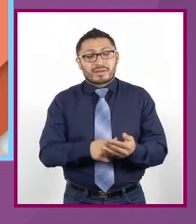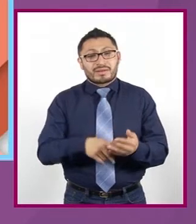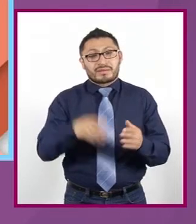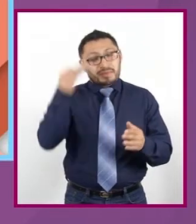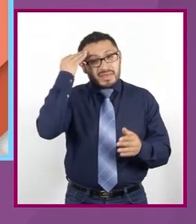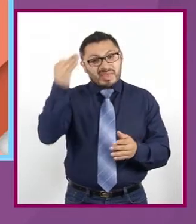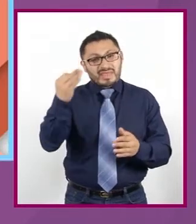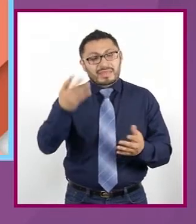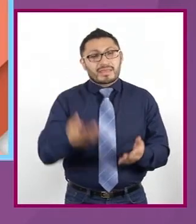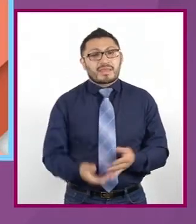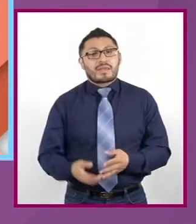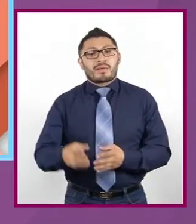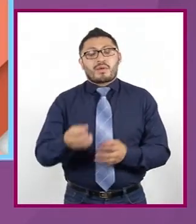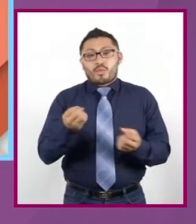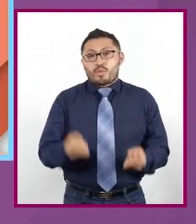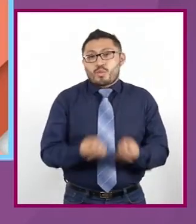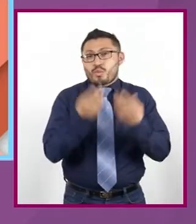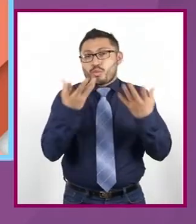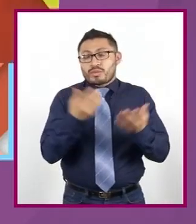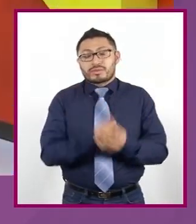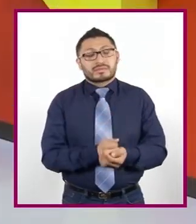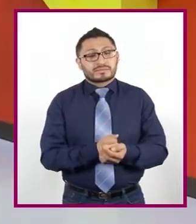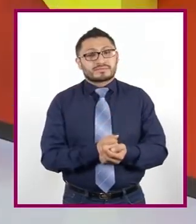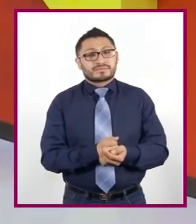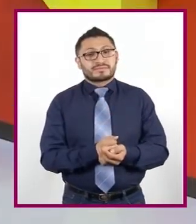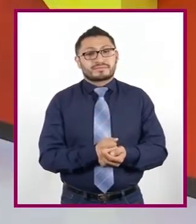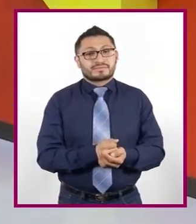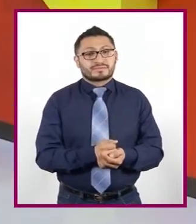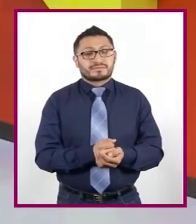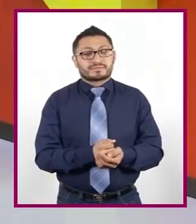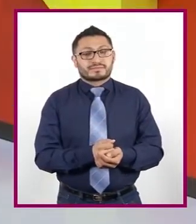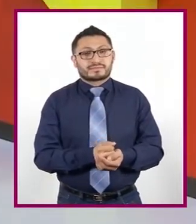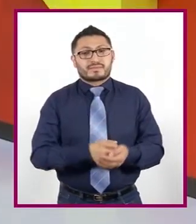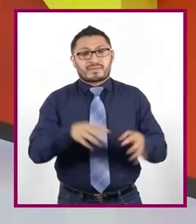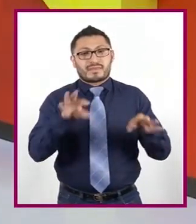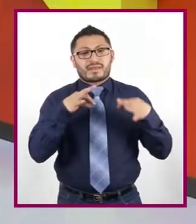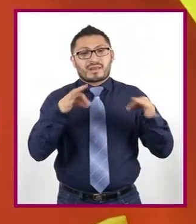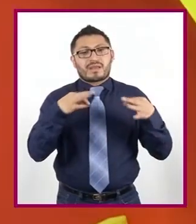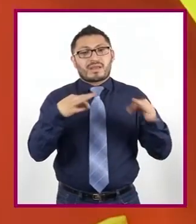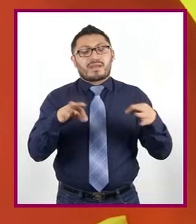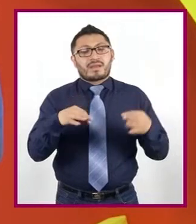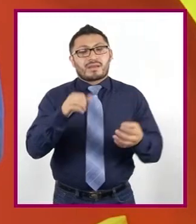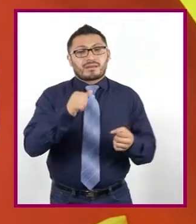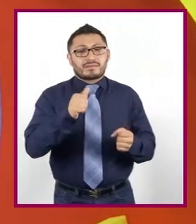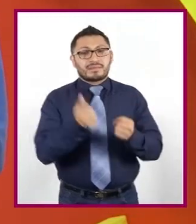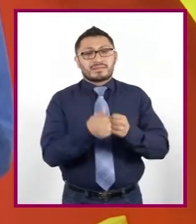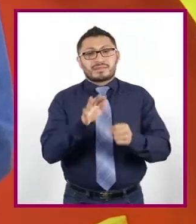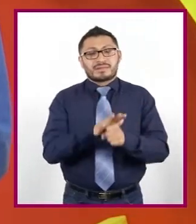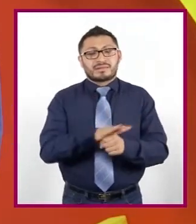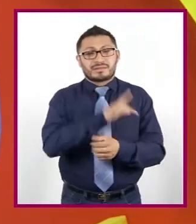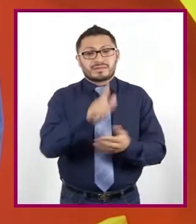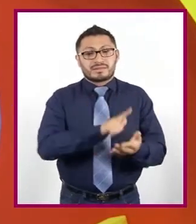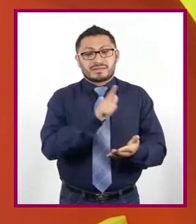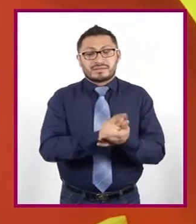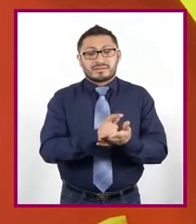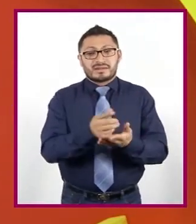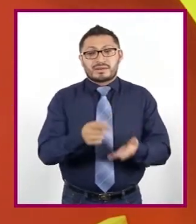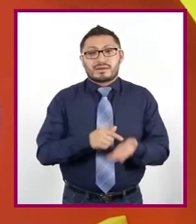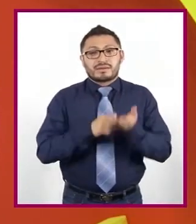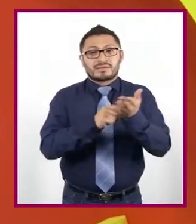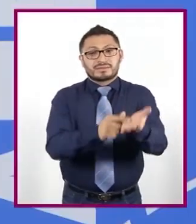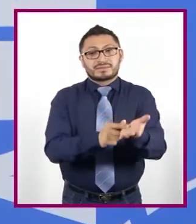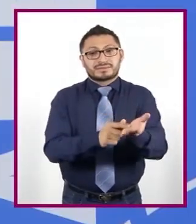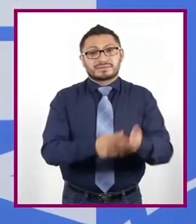periodicidad, cantidad. Los documentos administrativos y legales expedidos ofrecen a